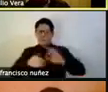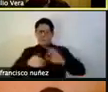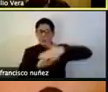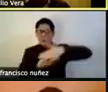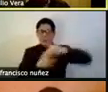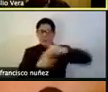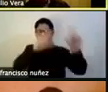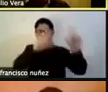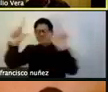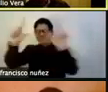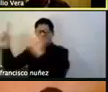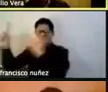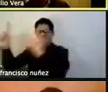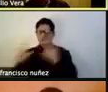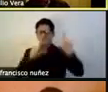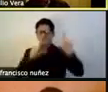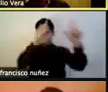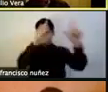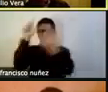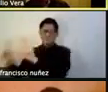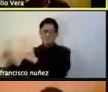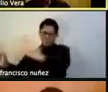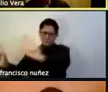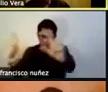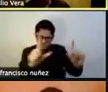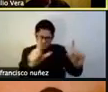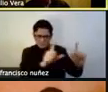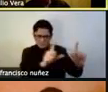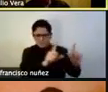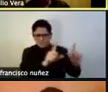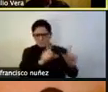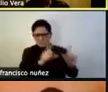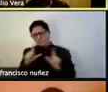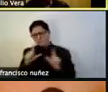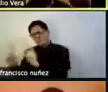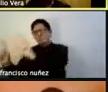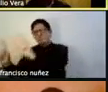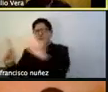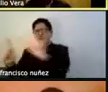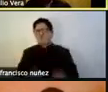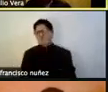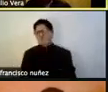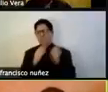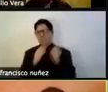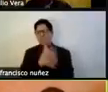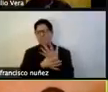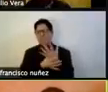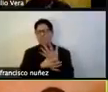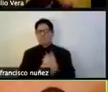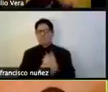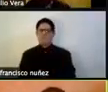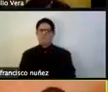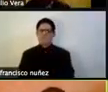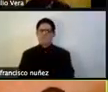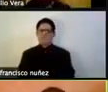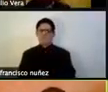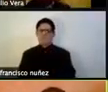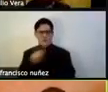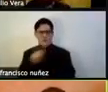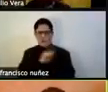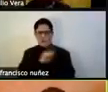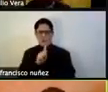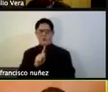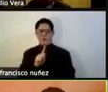los servidores computacionales dentro del barco. Claramente Bueno, no es un crucero de placer ese barco.